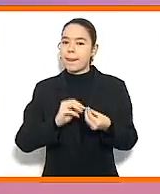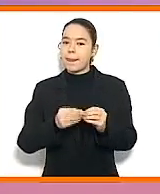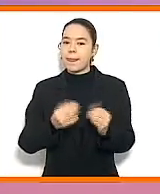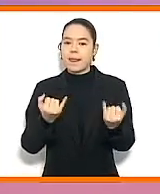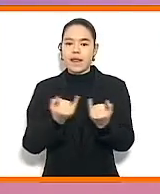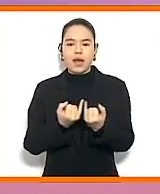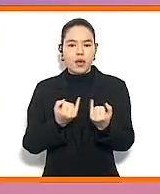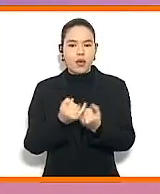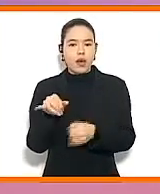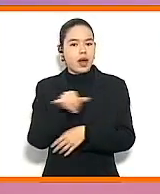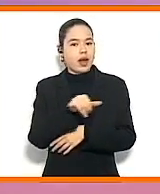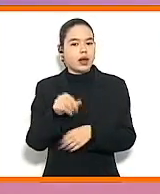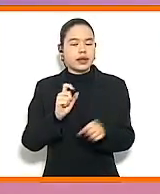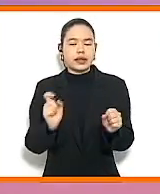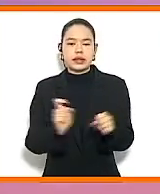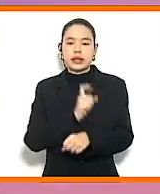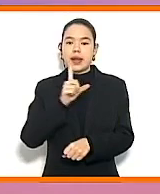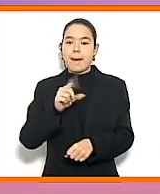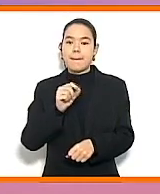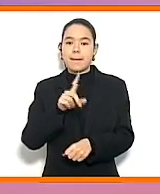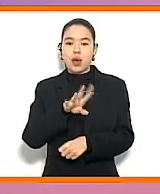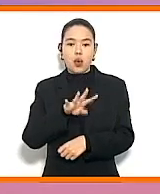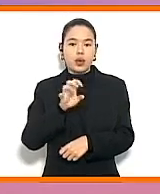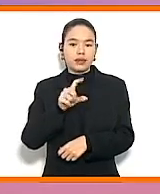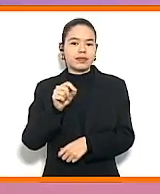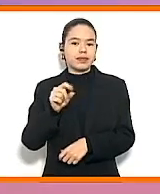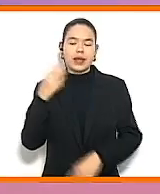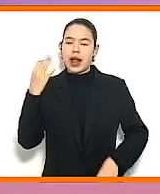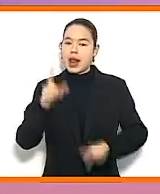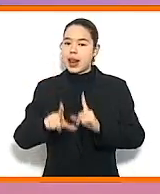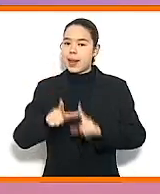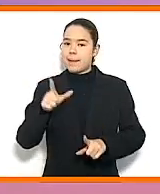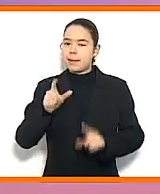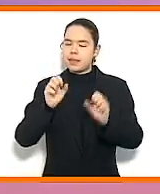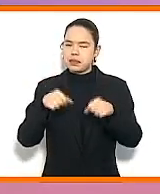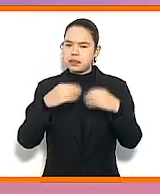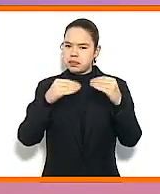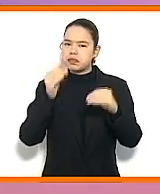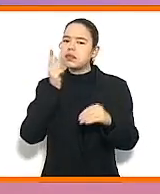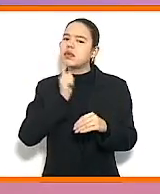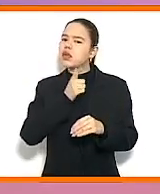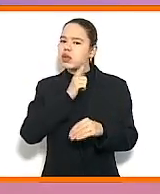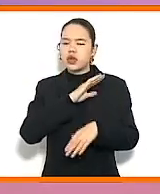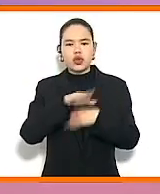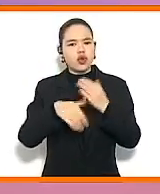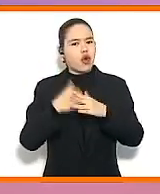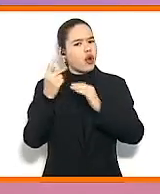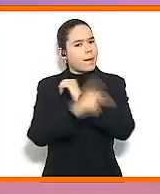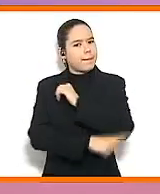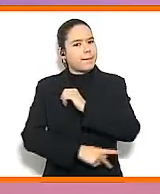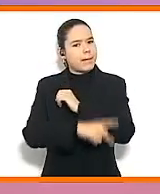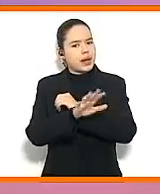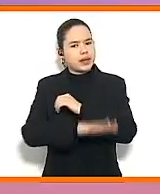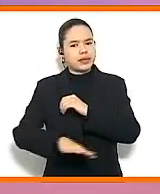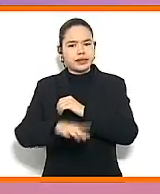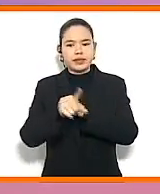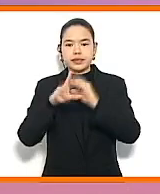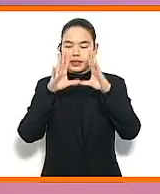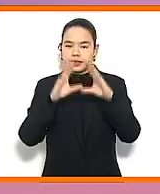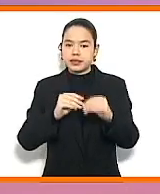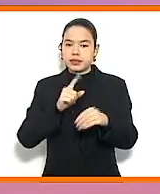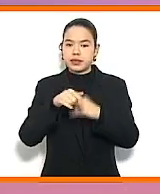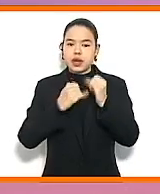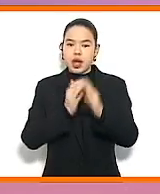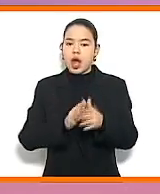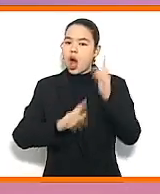ganas 420 lempiras. Disponible en los 3,000 puntos de venta Loto a nivel nacional. Si en esta noche sos jugador para diaria, te